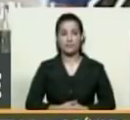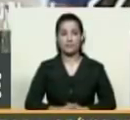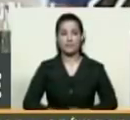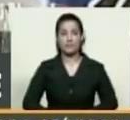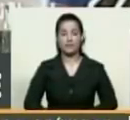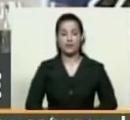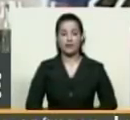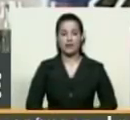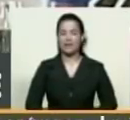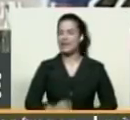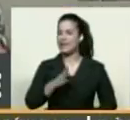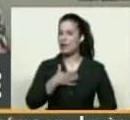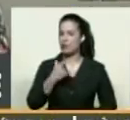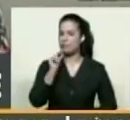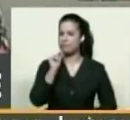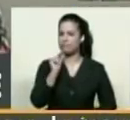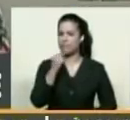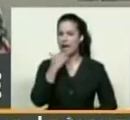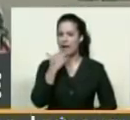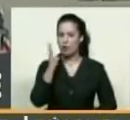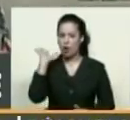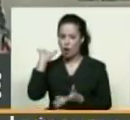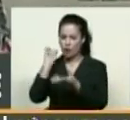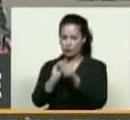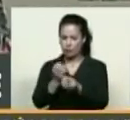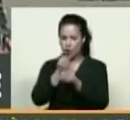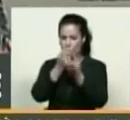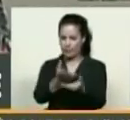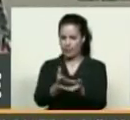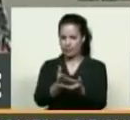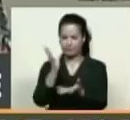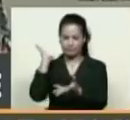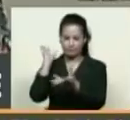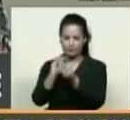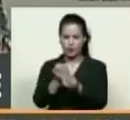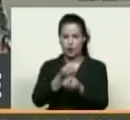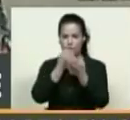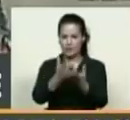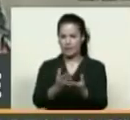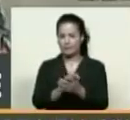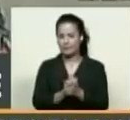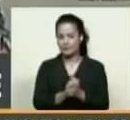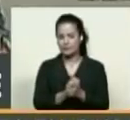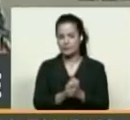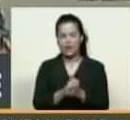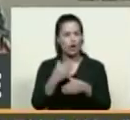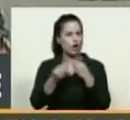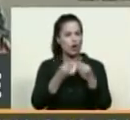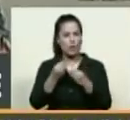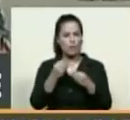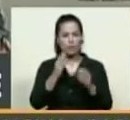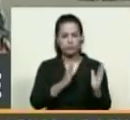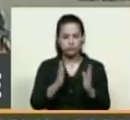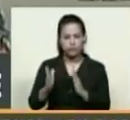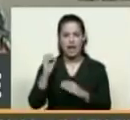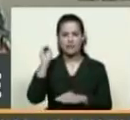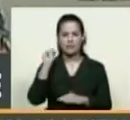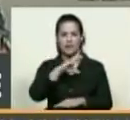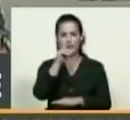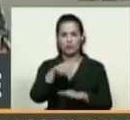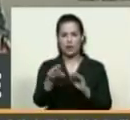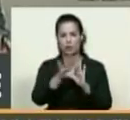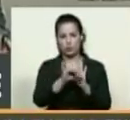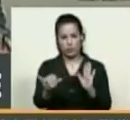Quisiera hacer un pequeño recuento de lo que fue la organización de la elección de la Asamblea Nacional